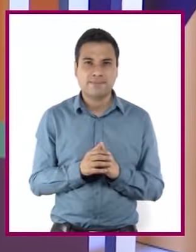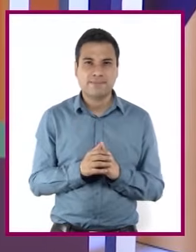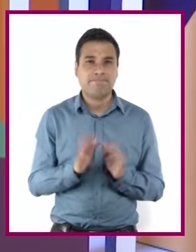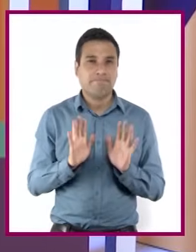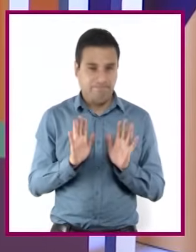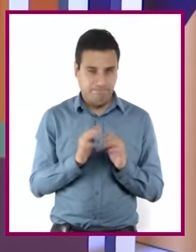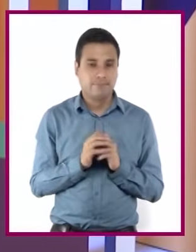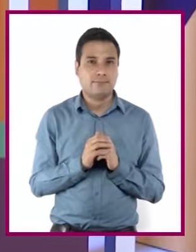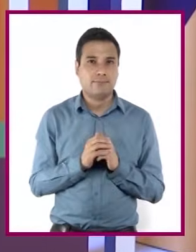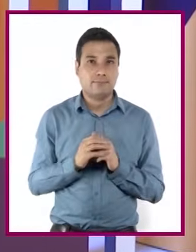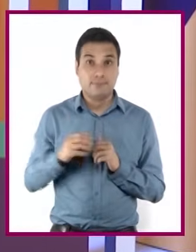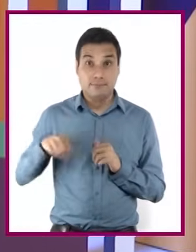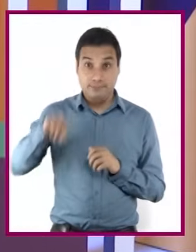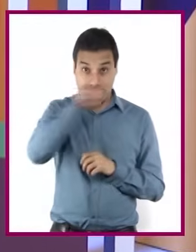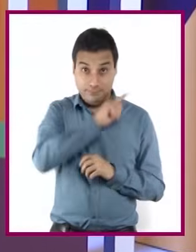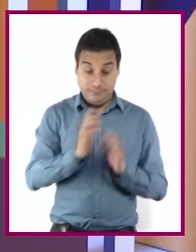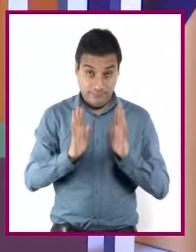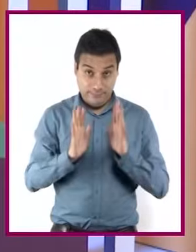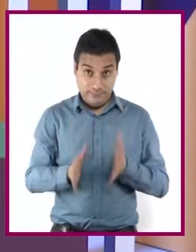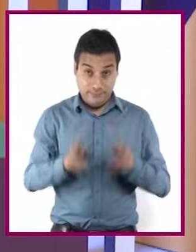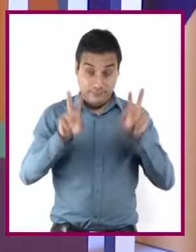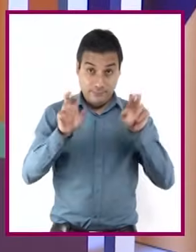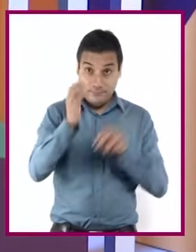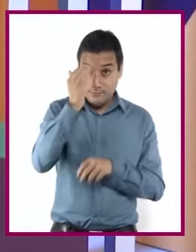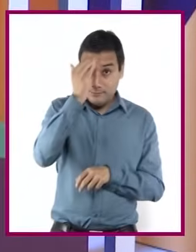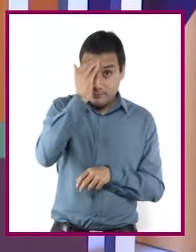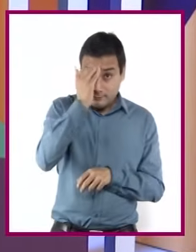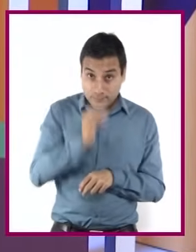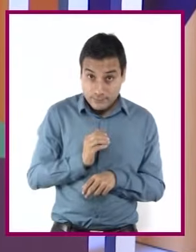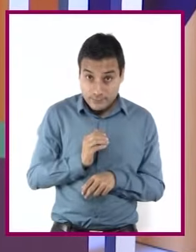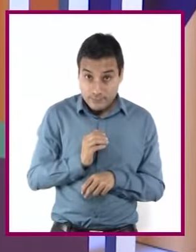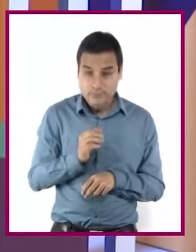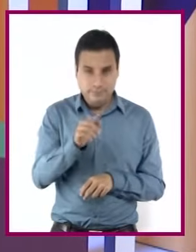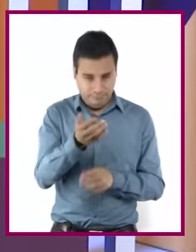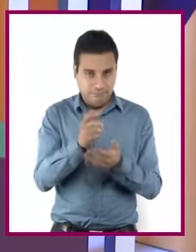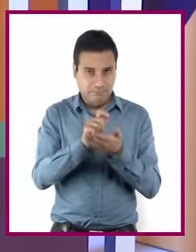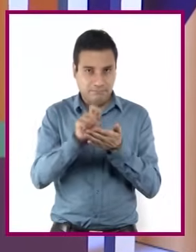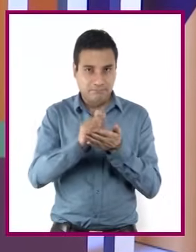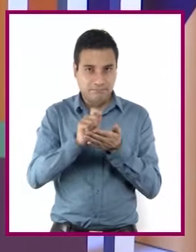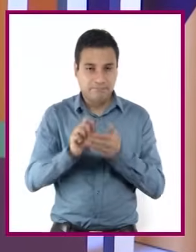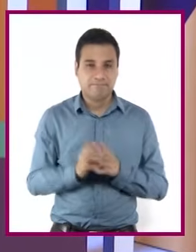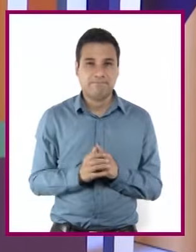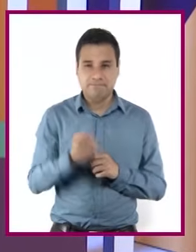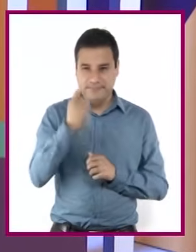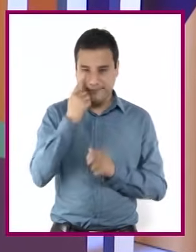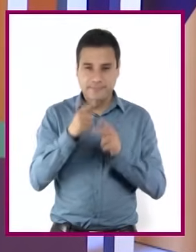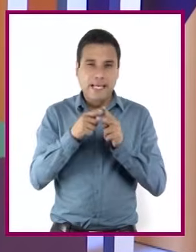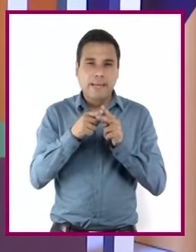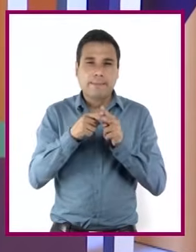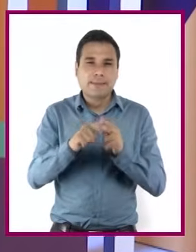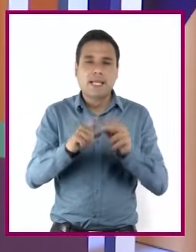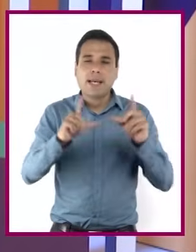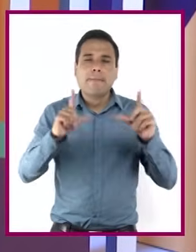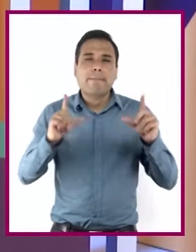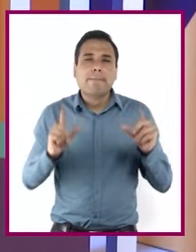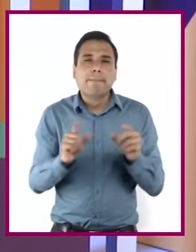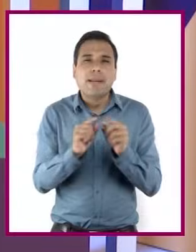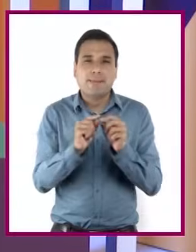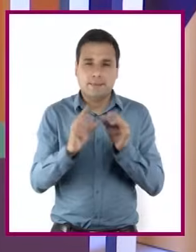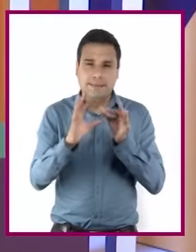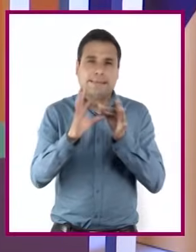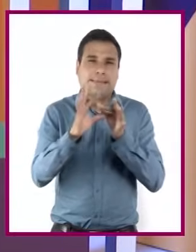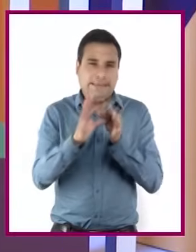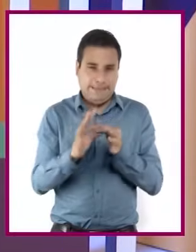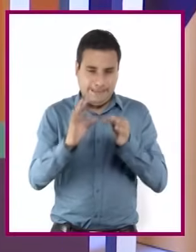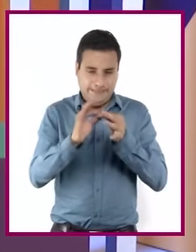recuperar lo que saben al respecto y anoten las ideas en su cuaderno. Empezaremos por un breve panorama de lo que se ha